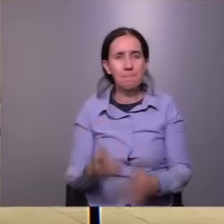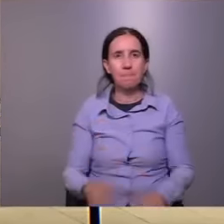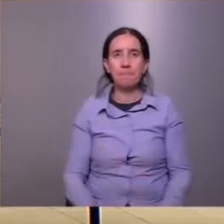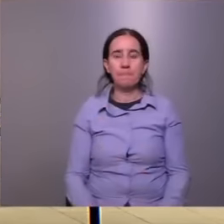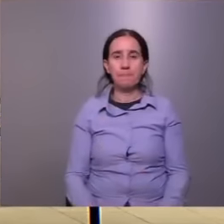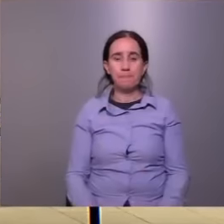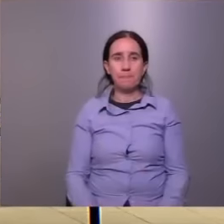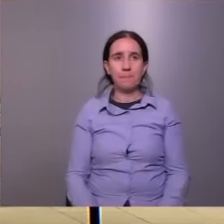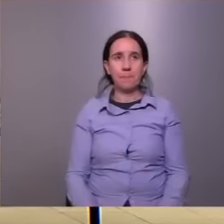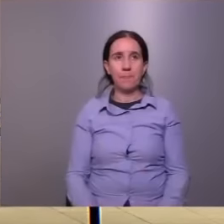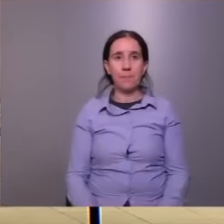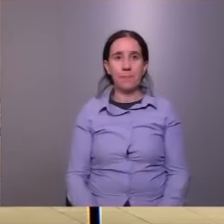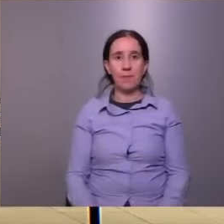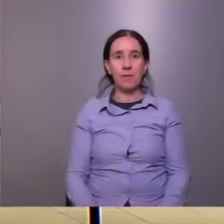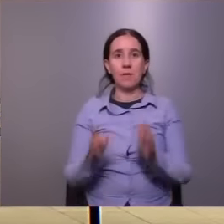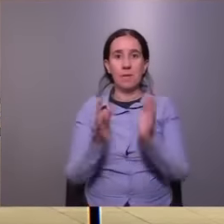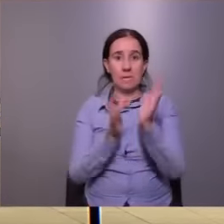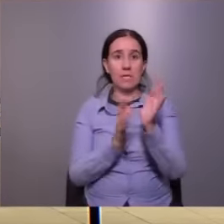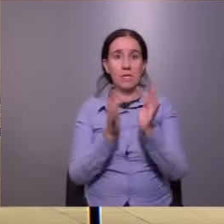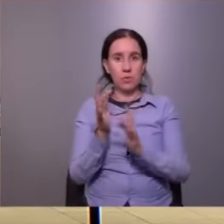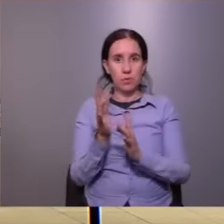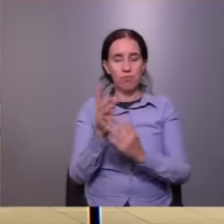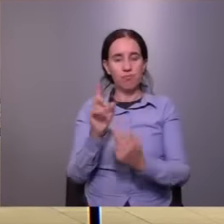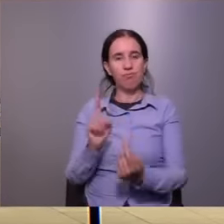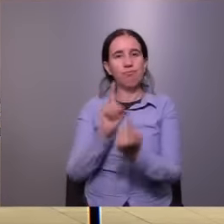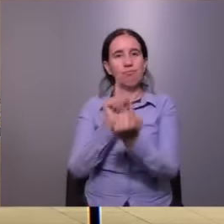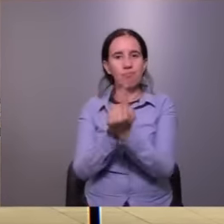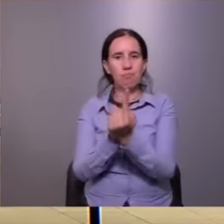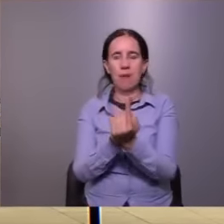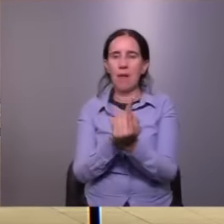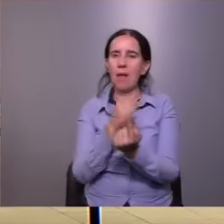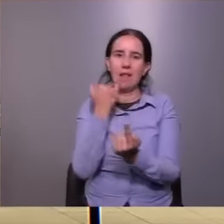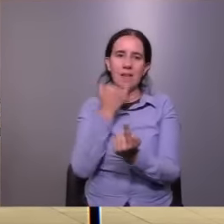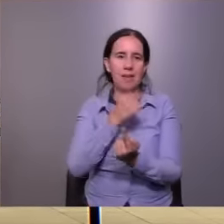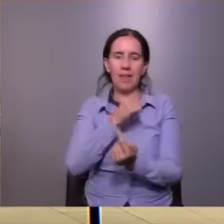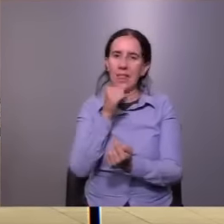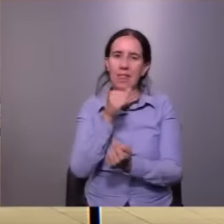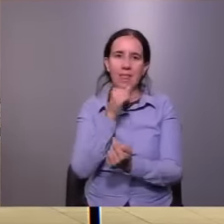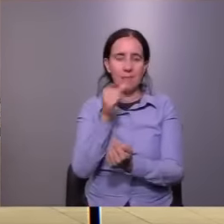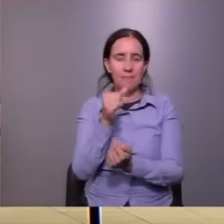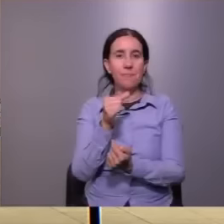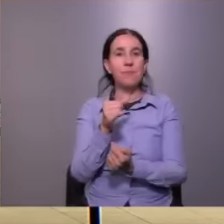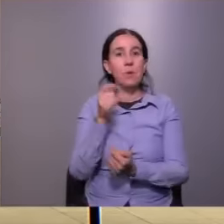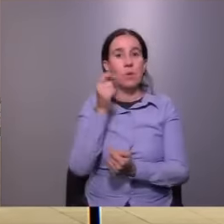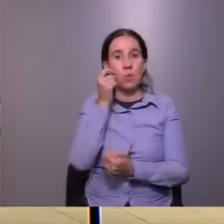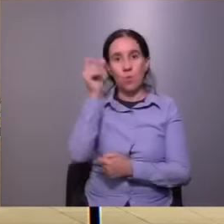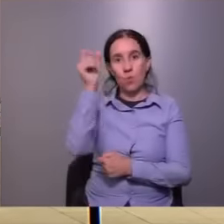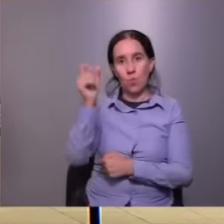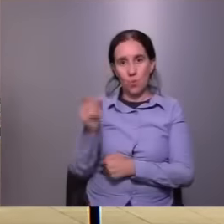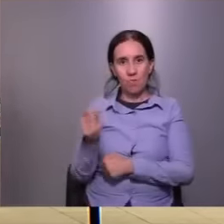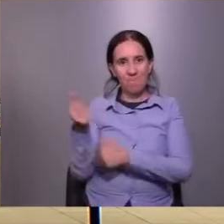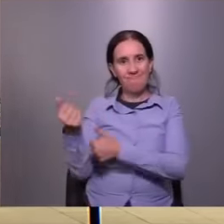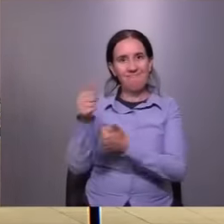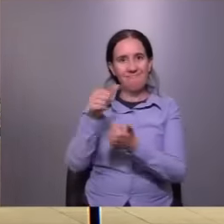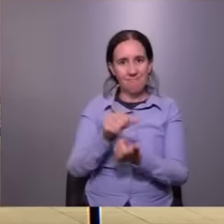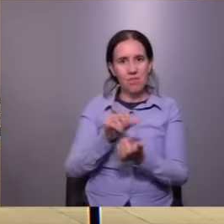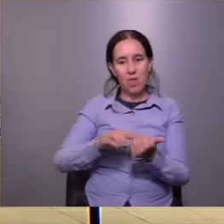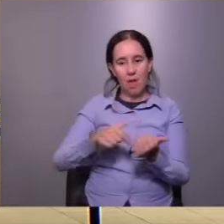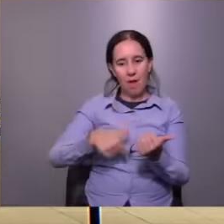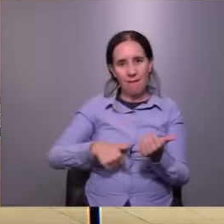yo para que me visite la madre de mi Señor?» O encontro con Cristo es siempre gerador de